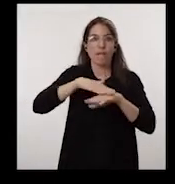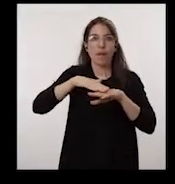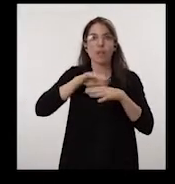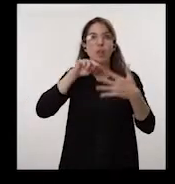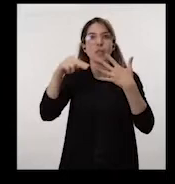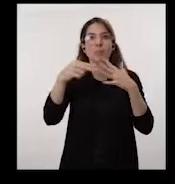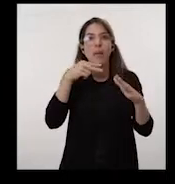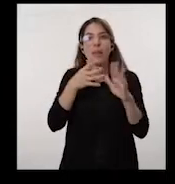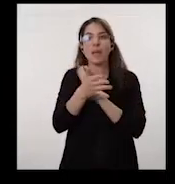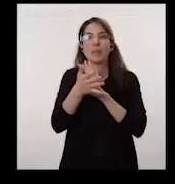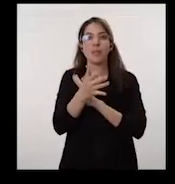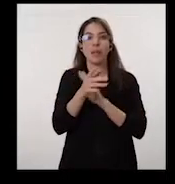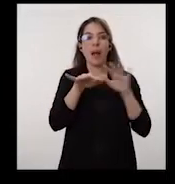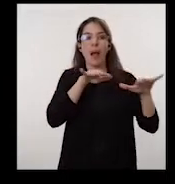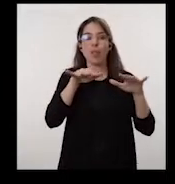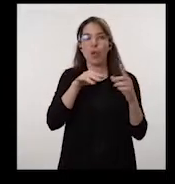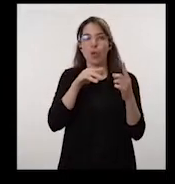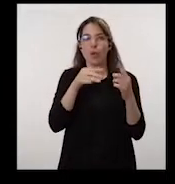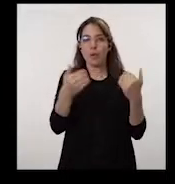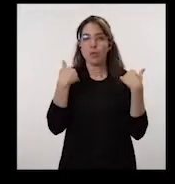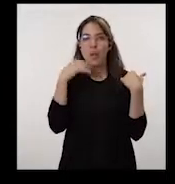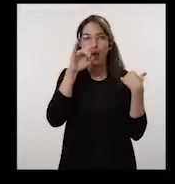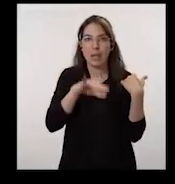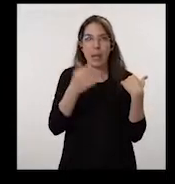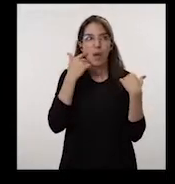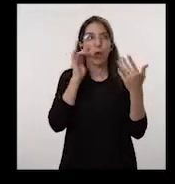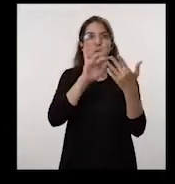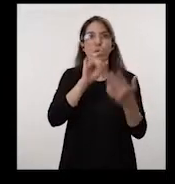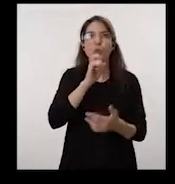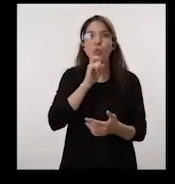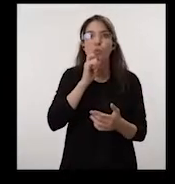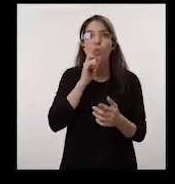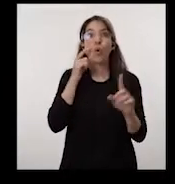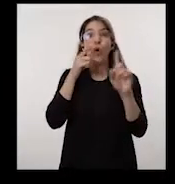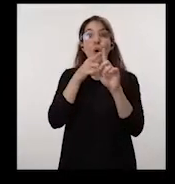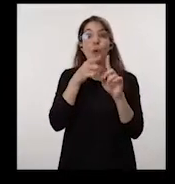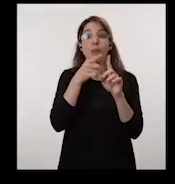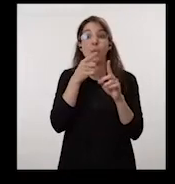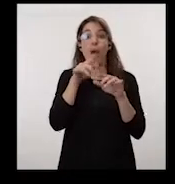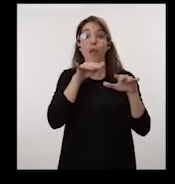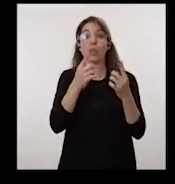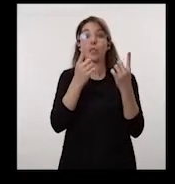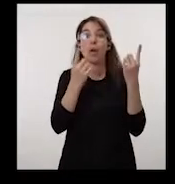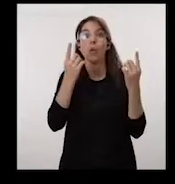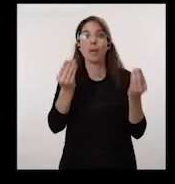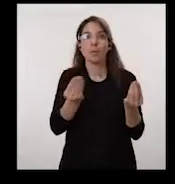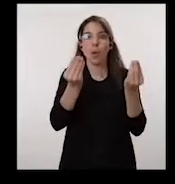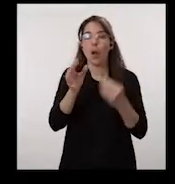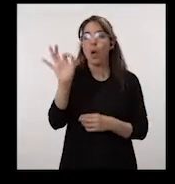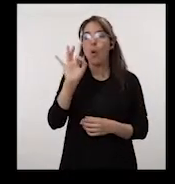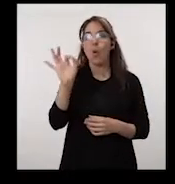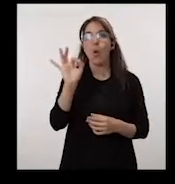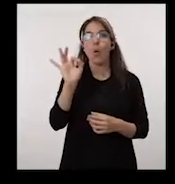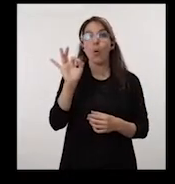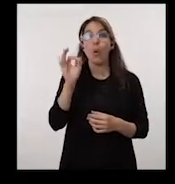quién está detrás de cada una de las acciones con quién se puede contactar de cara a intentar mejorar algunas de las acciones o por dónde